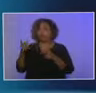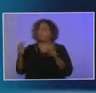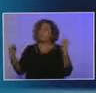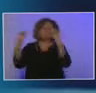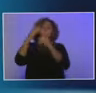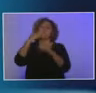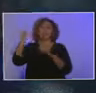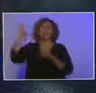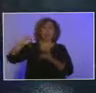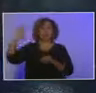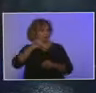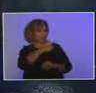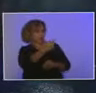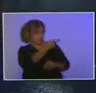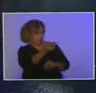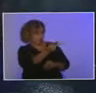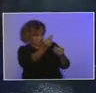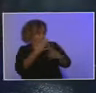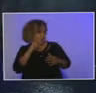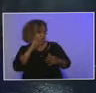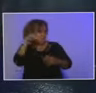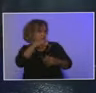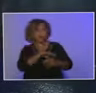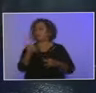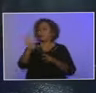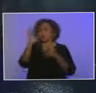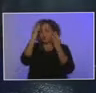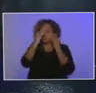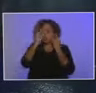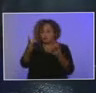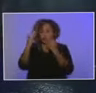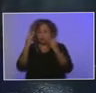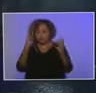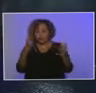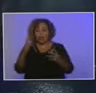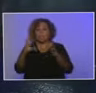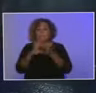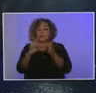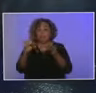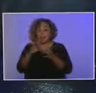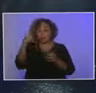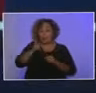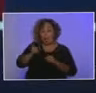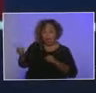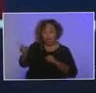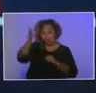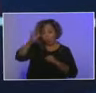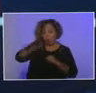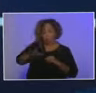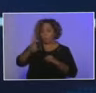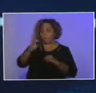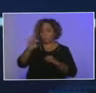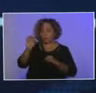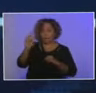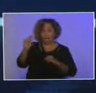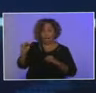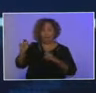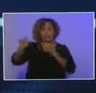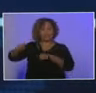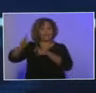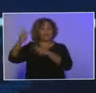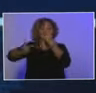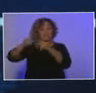Pero lo que pasa es que el mensaje no era ni para el país ni para los alcaldes, era precisamente para Brown, porque de esa visita puede